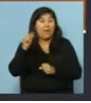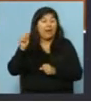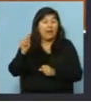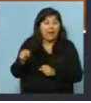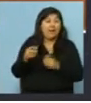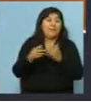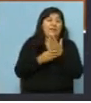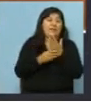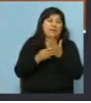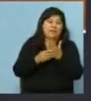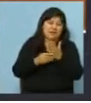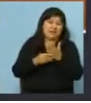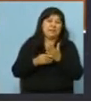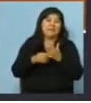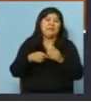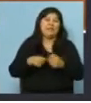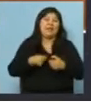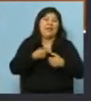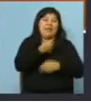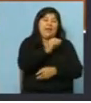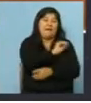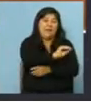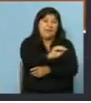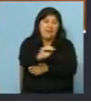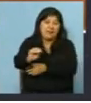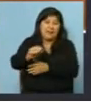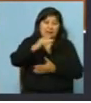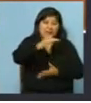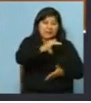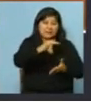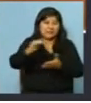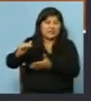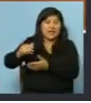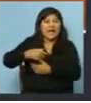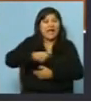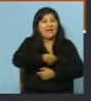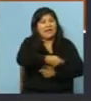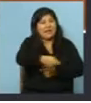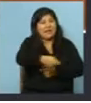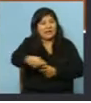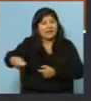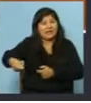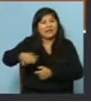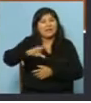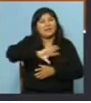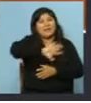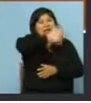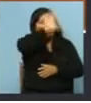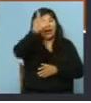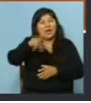módulos alimentarios en las localidades que integran la región de La Puna.